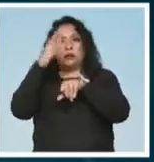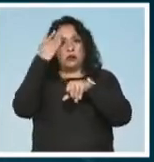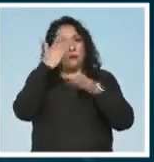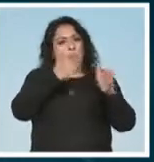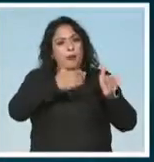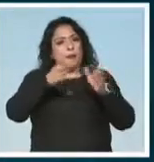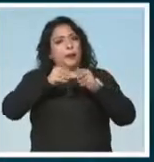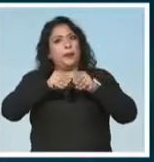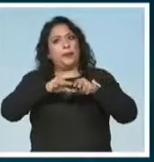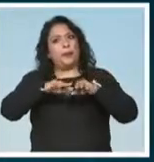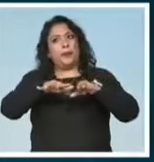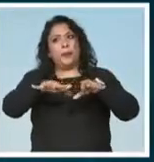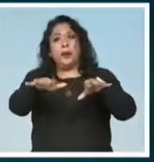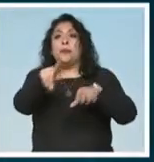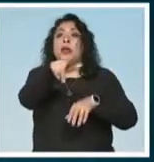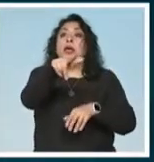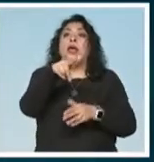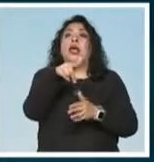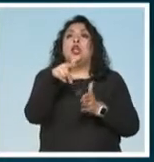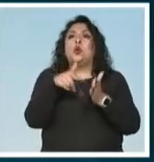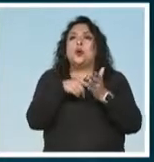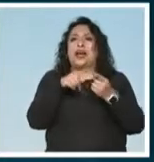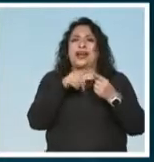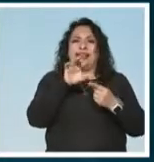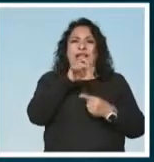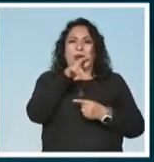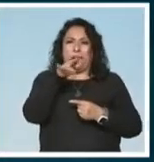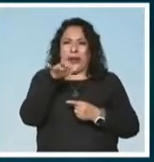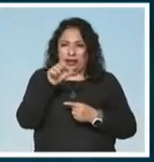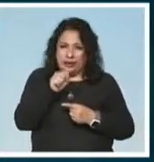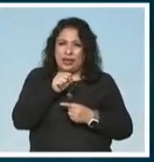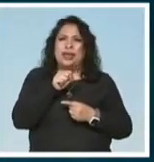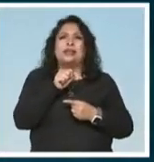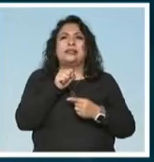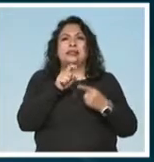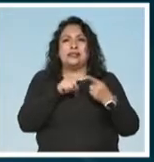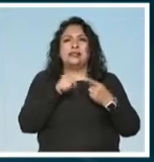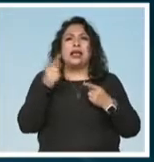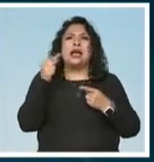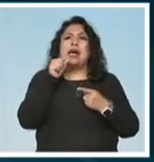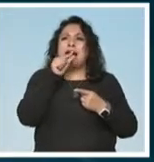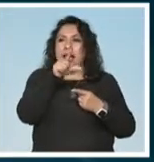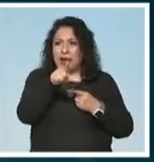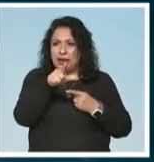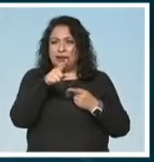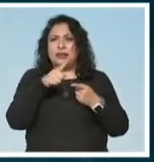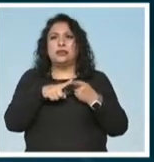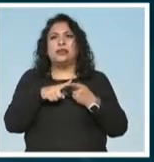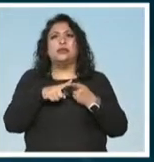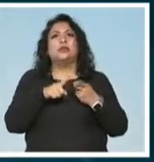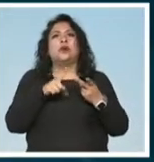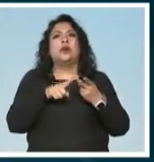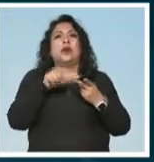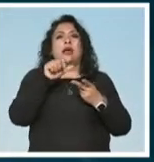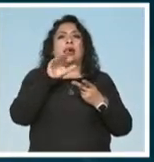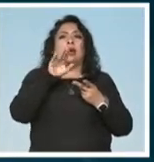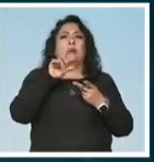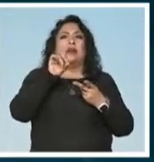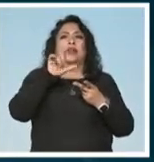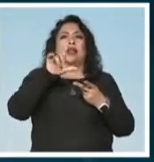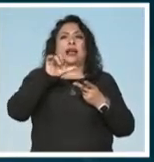épocas. El Hospicio Cabañas de Jalisco, Alba de la